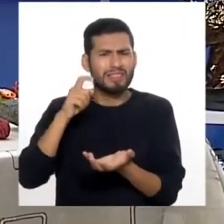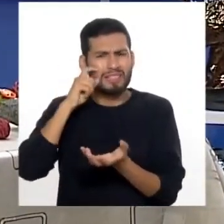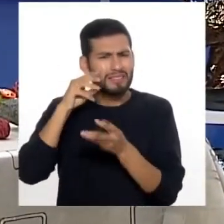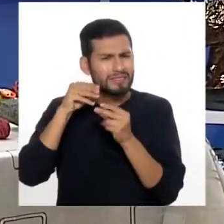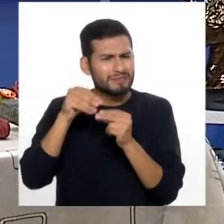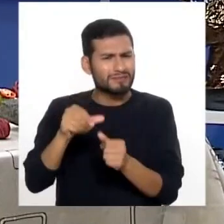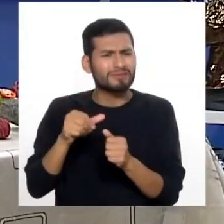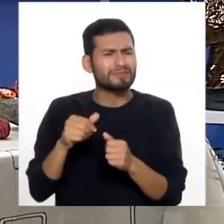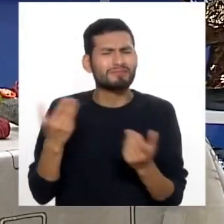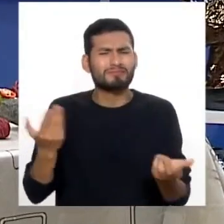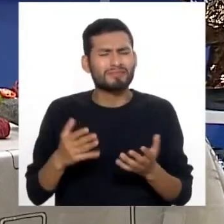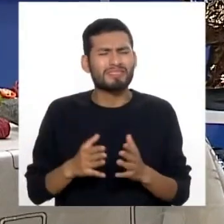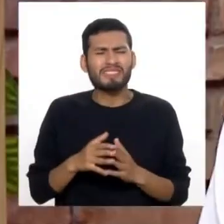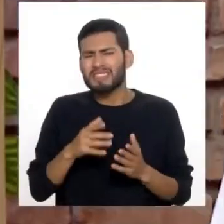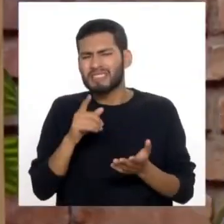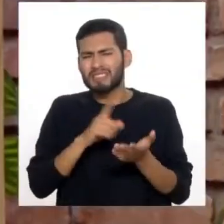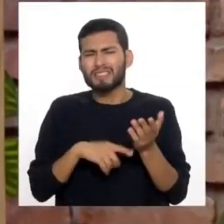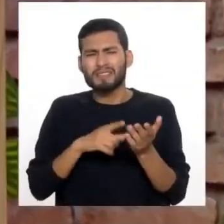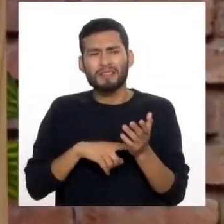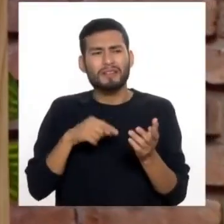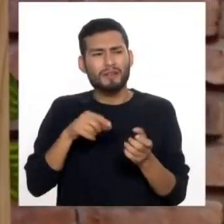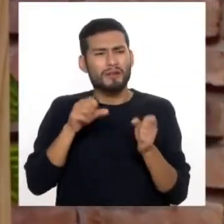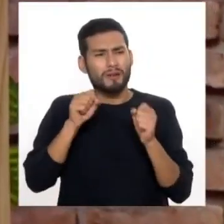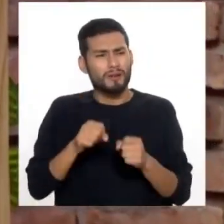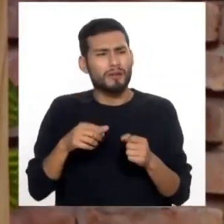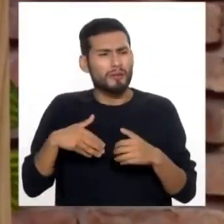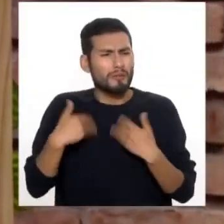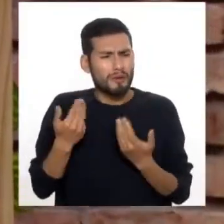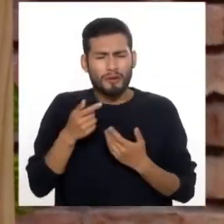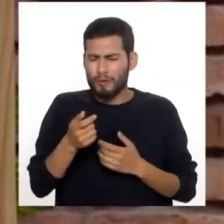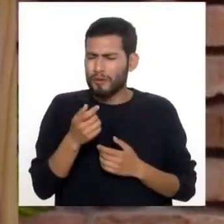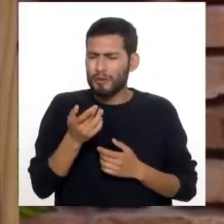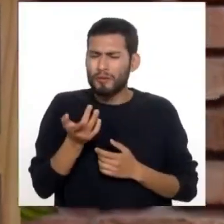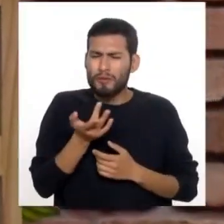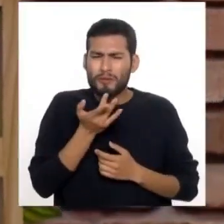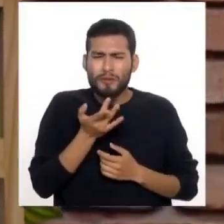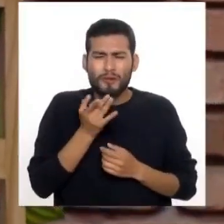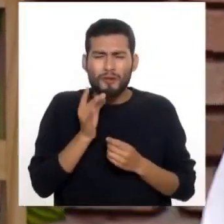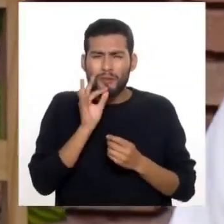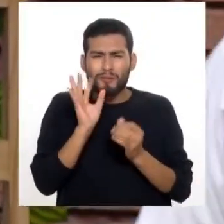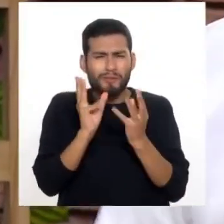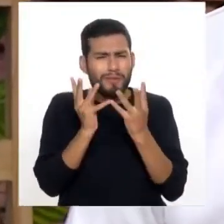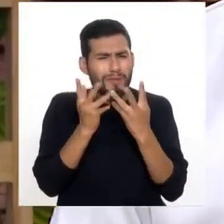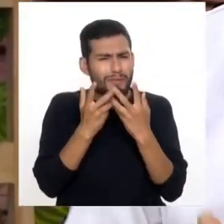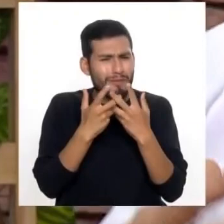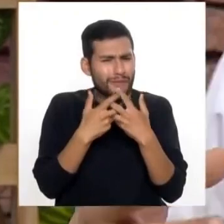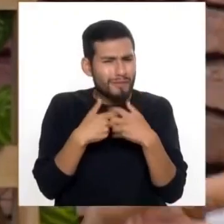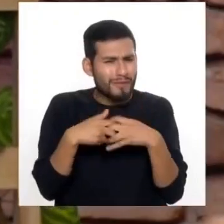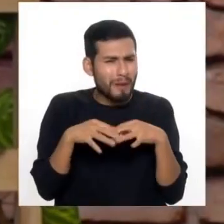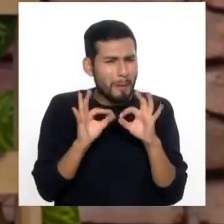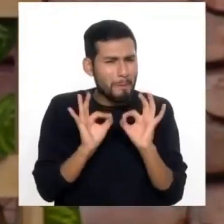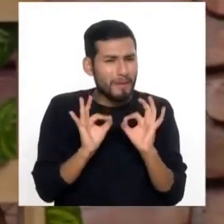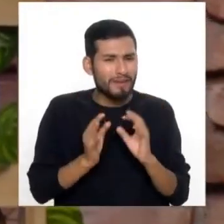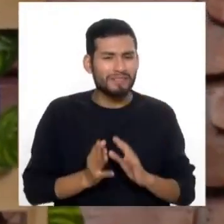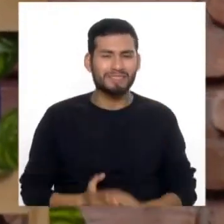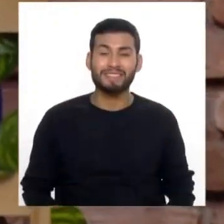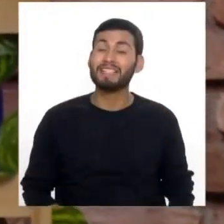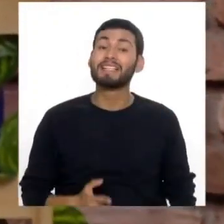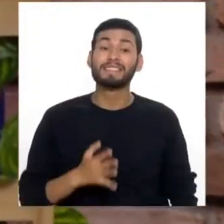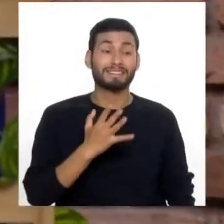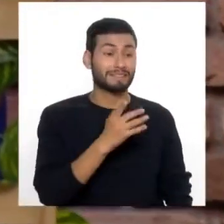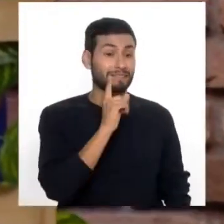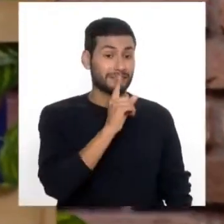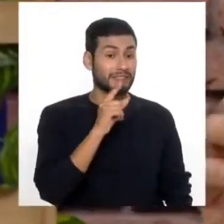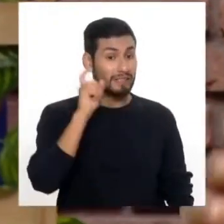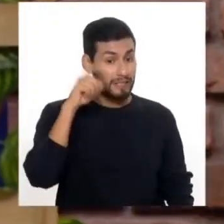ceviche, ¿cuál es el secreto para que tenga esos sabores tan armoniosos? Aquí radica básicamente